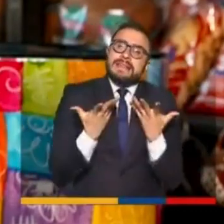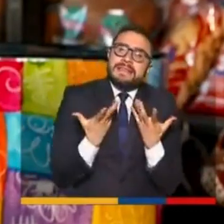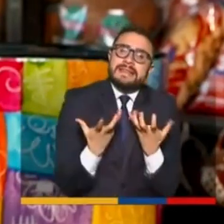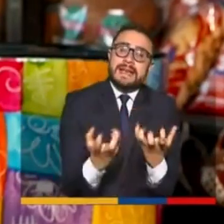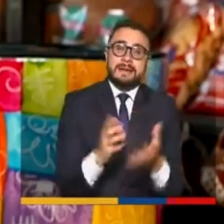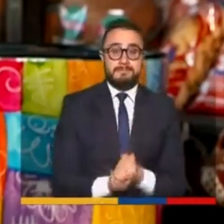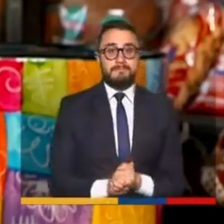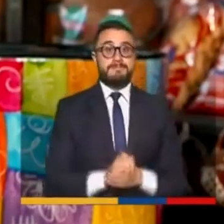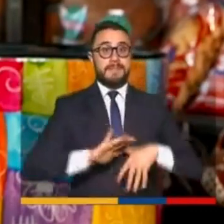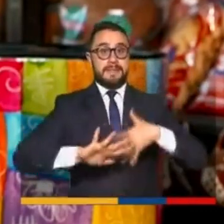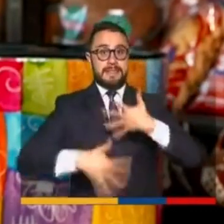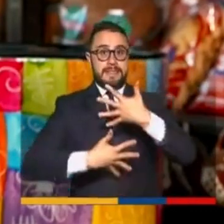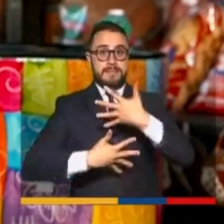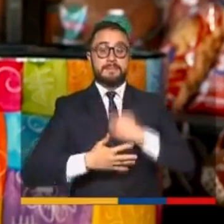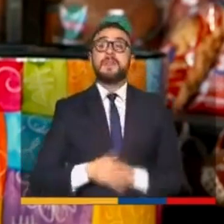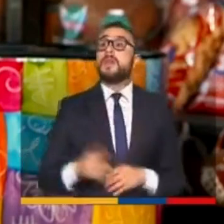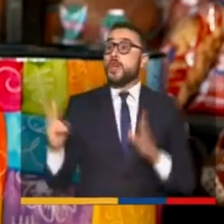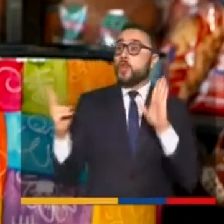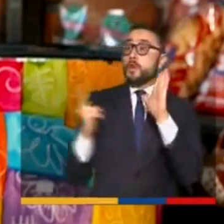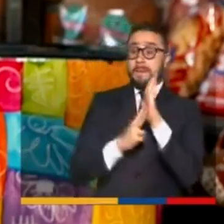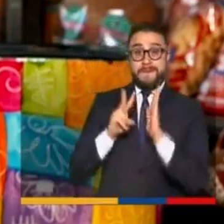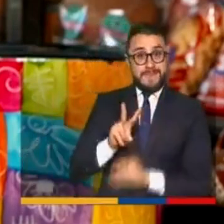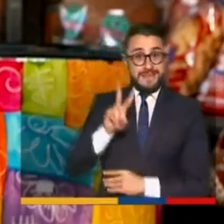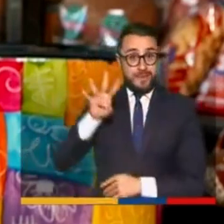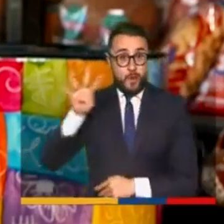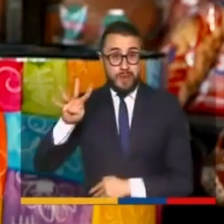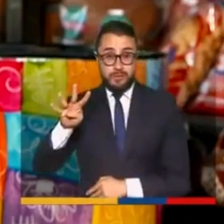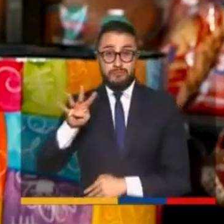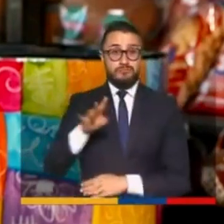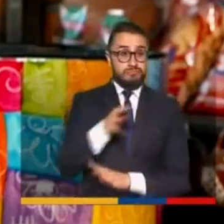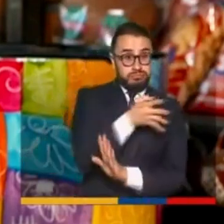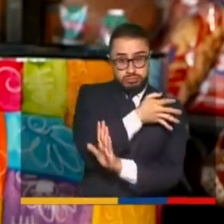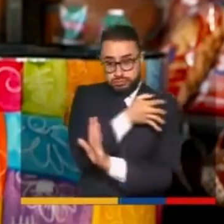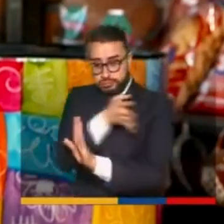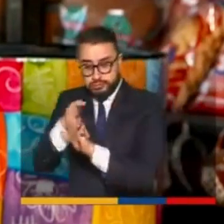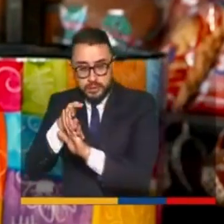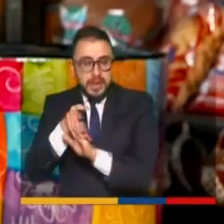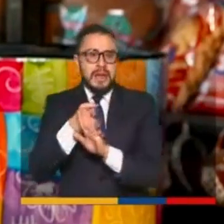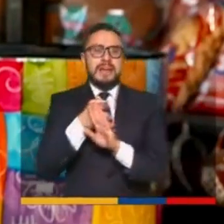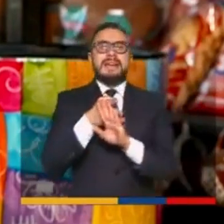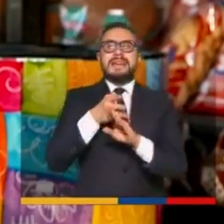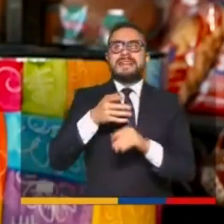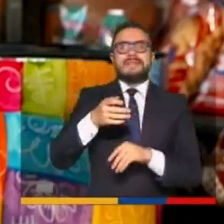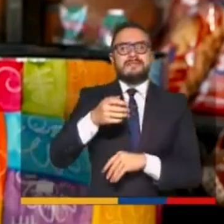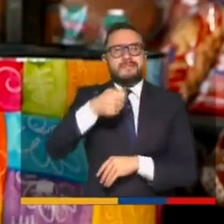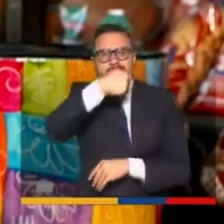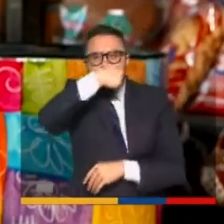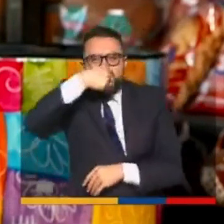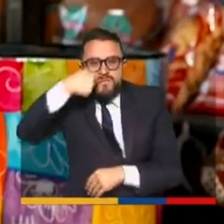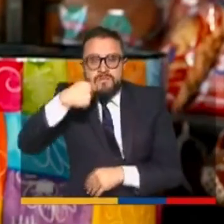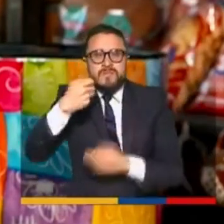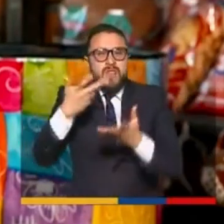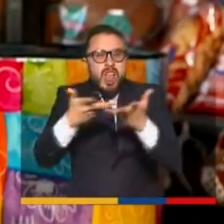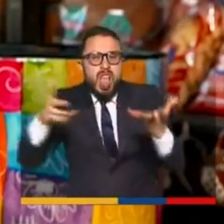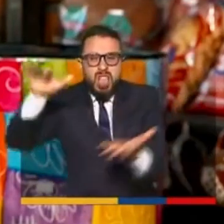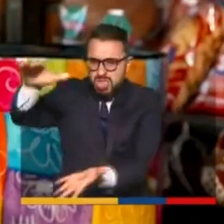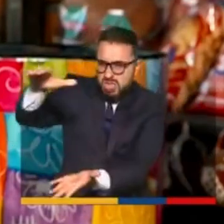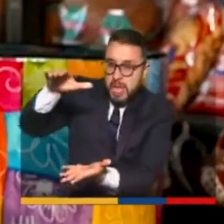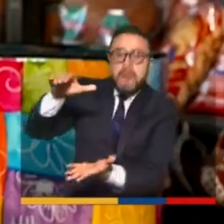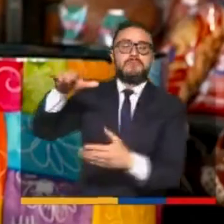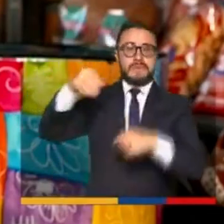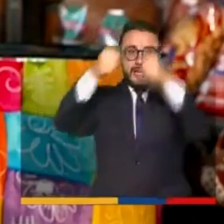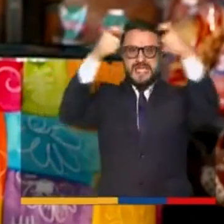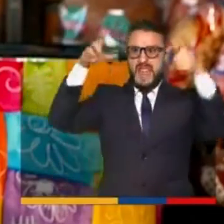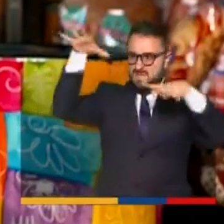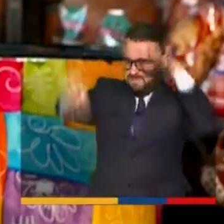el 2024 ha aumentado un 23% las incautaciones de cocaína.